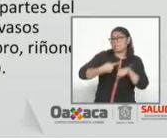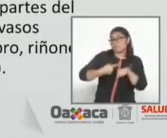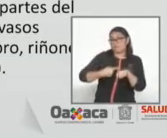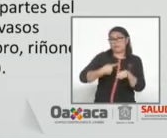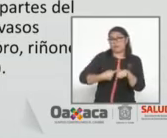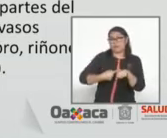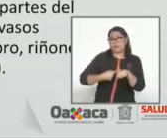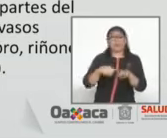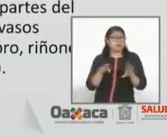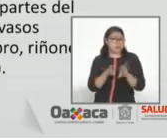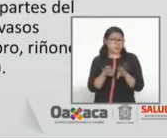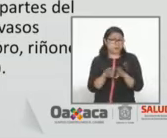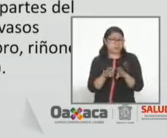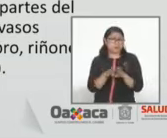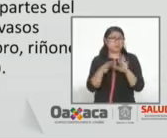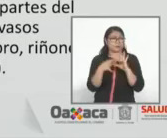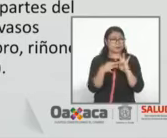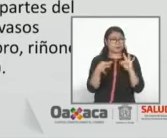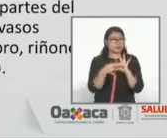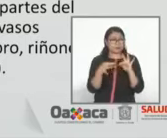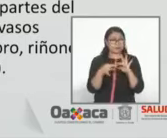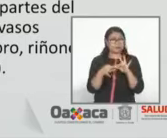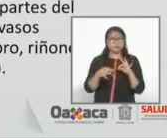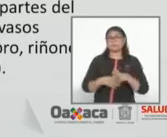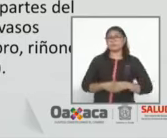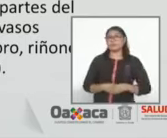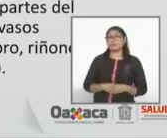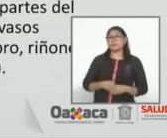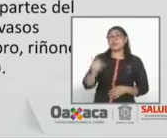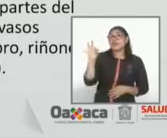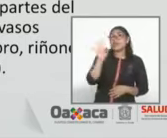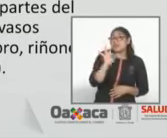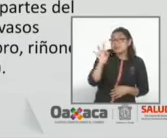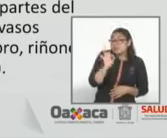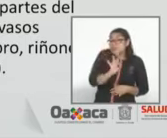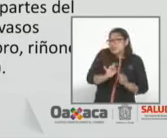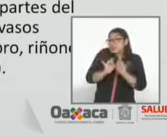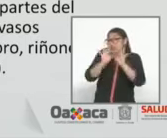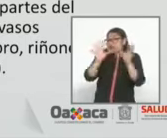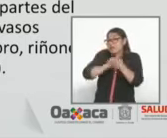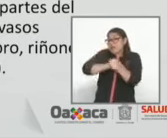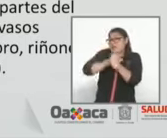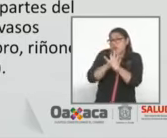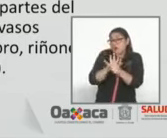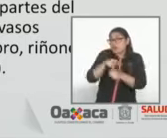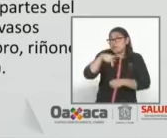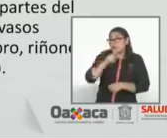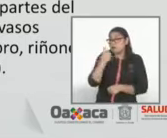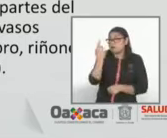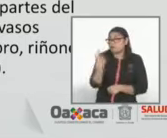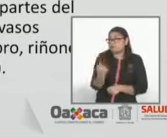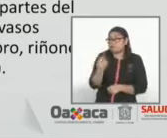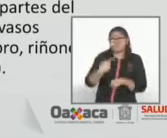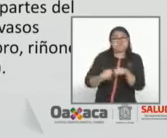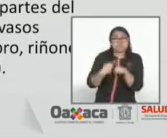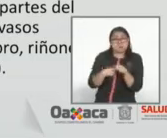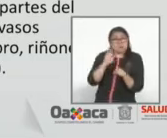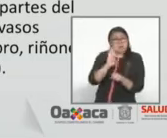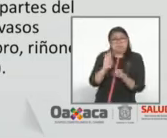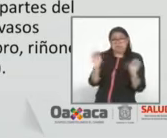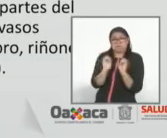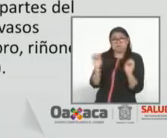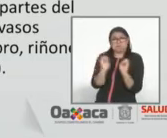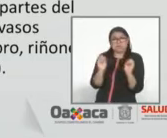tener, pues, pudieron haber pasado asintomáticos el proceso infeccioso y posteriormente viene